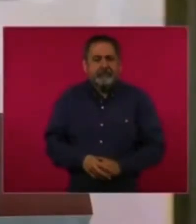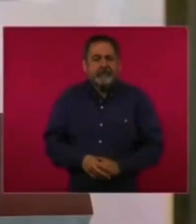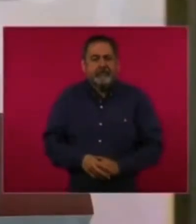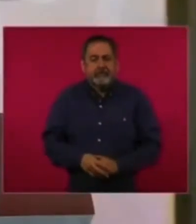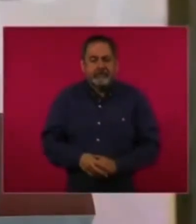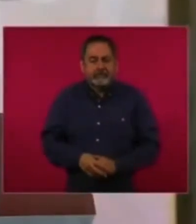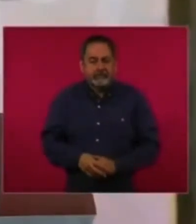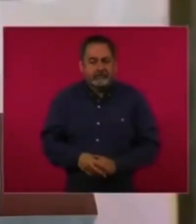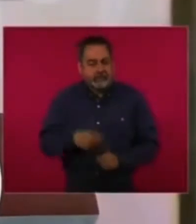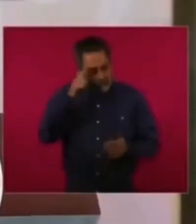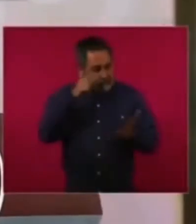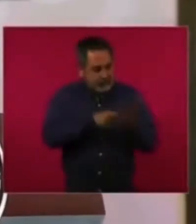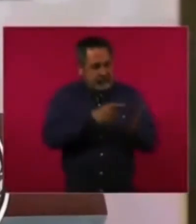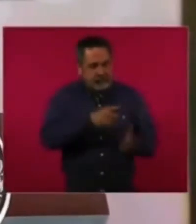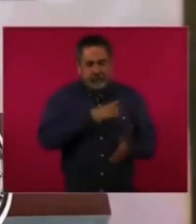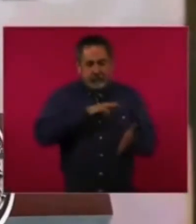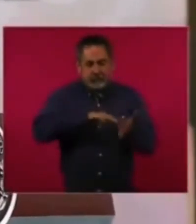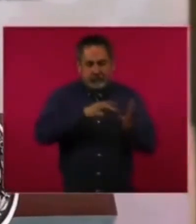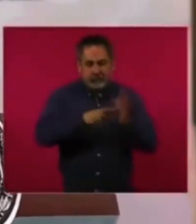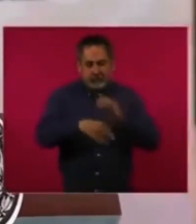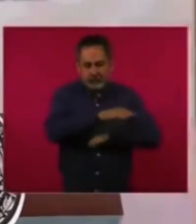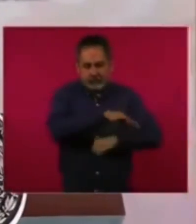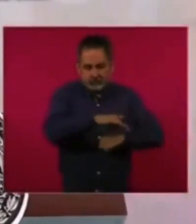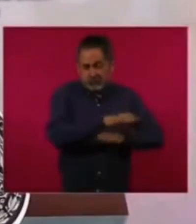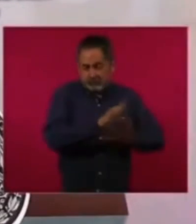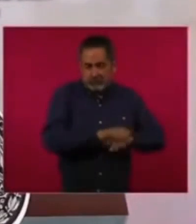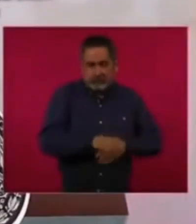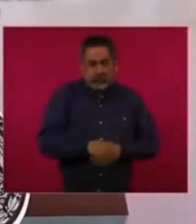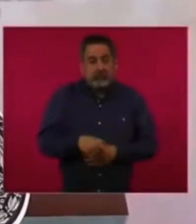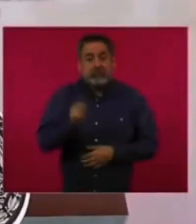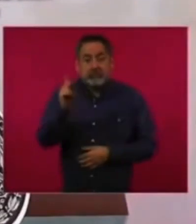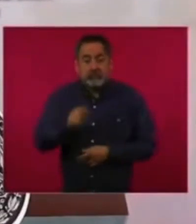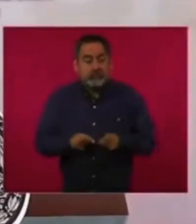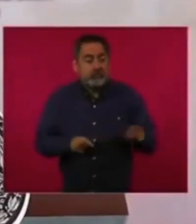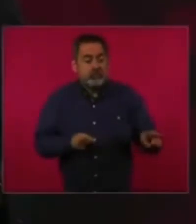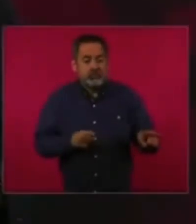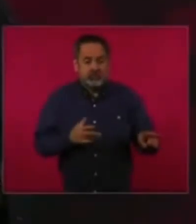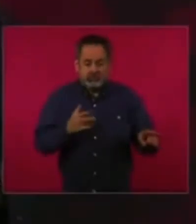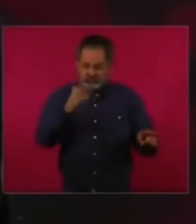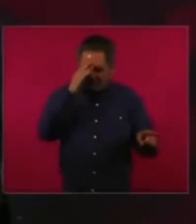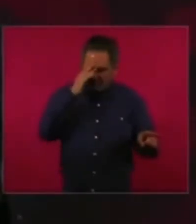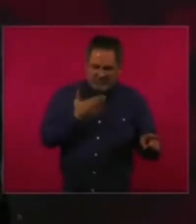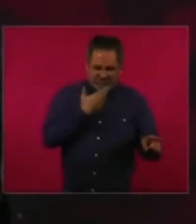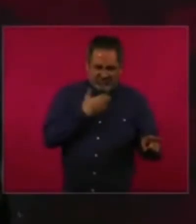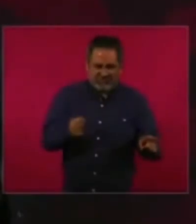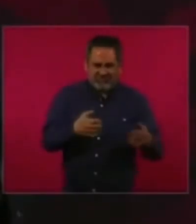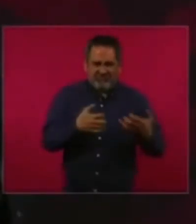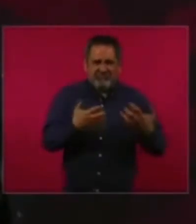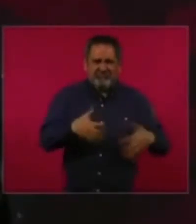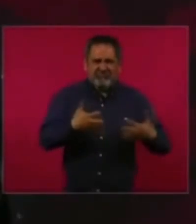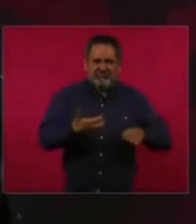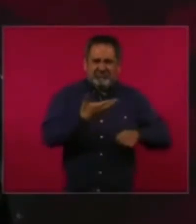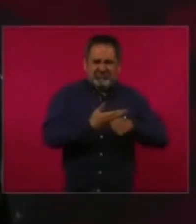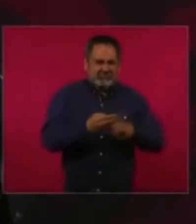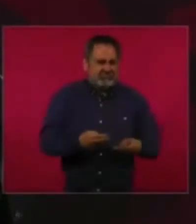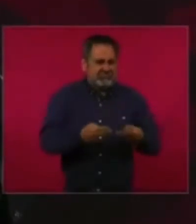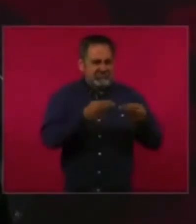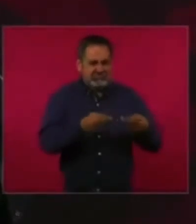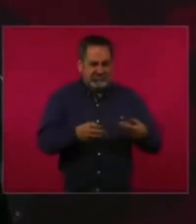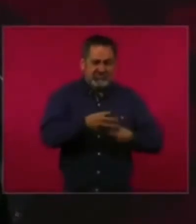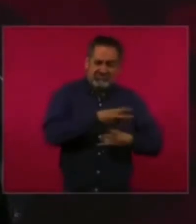puede ser buen ingeniero. Lo que sí es muy buen empresario